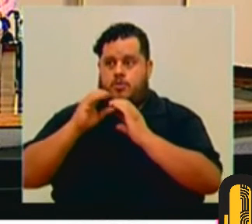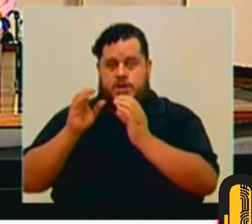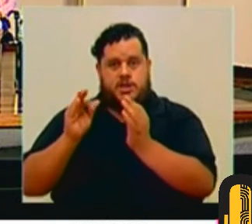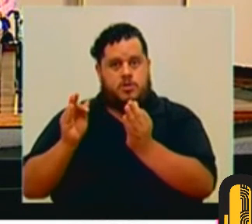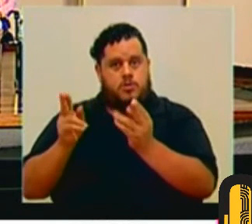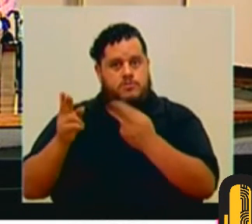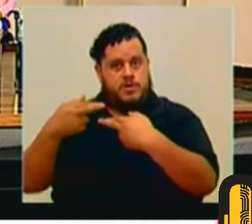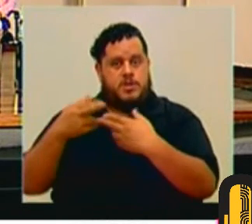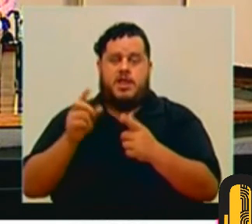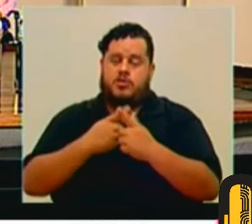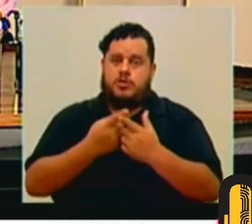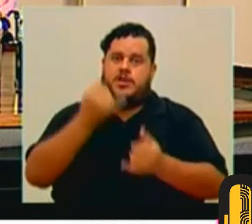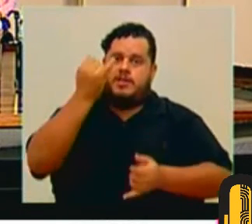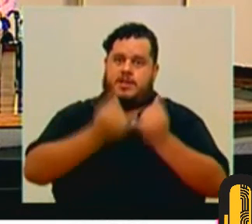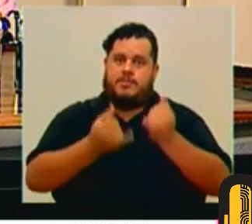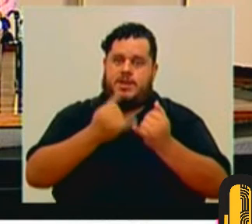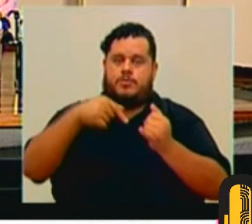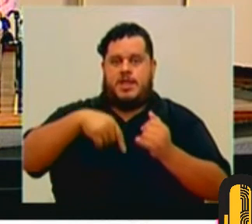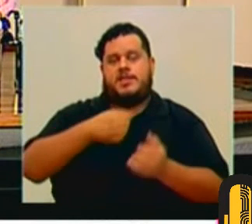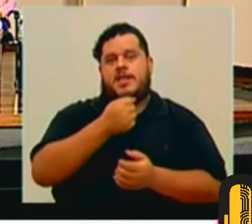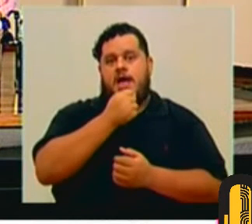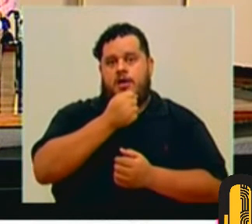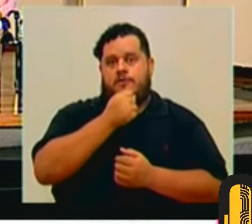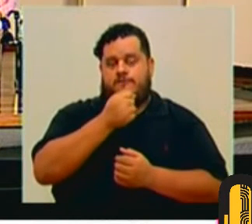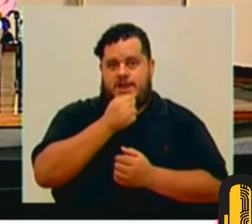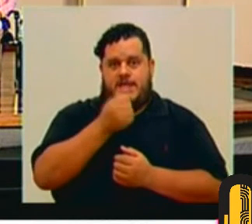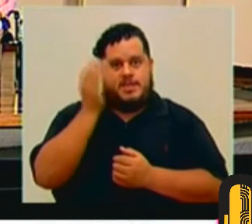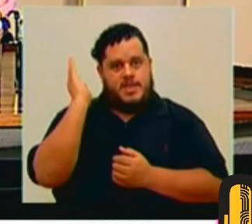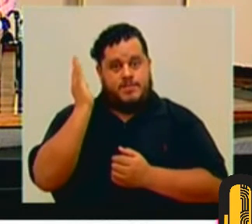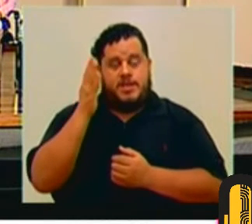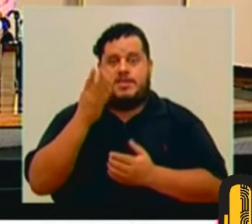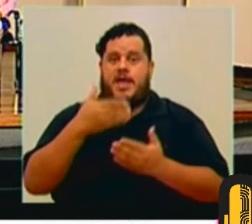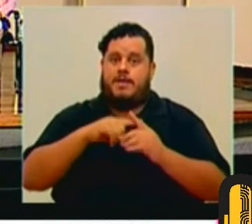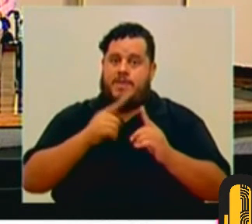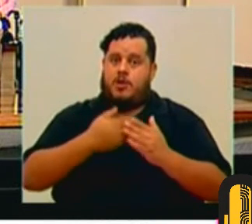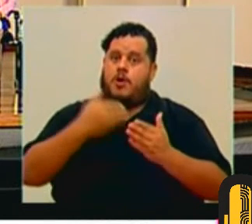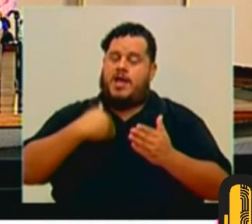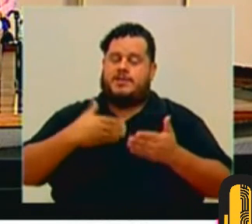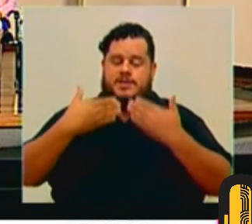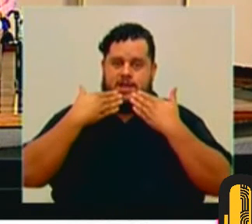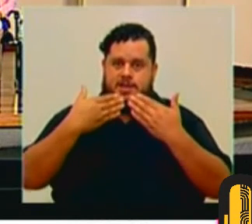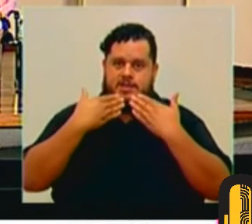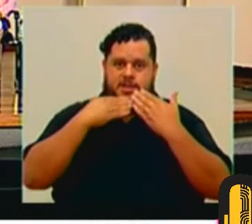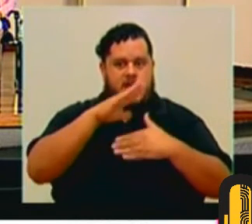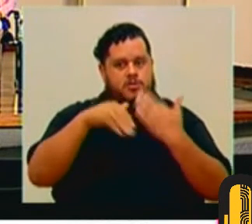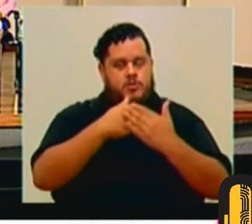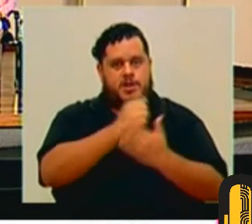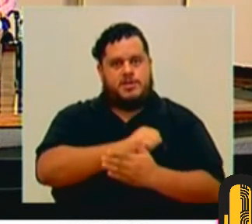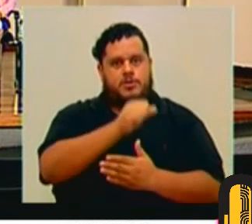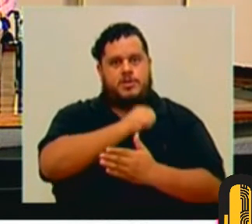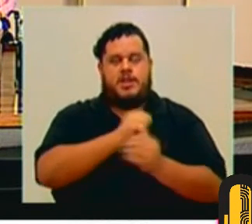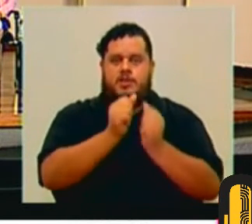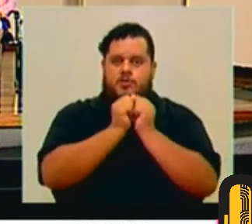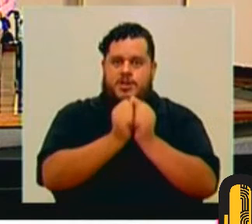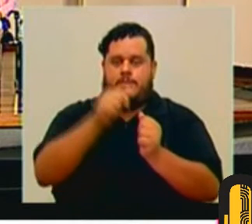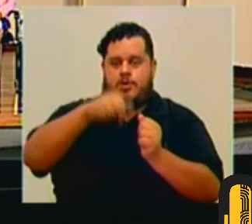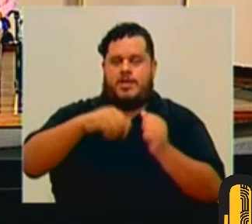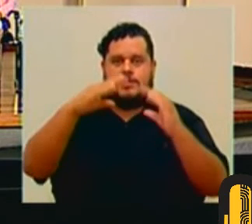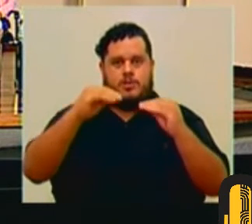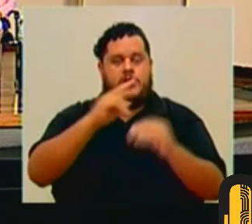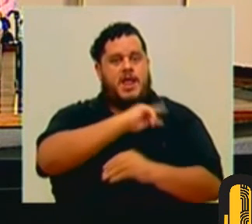por concluida esta conferencia de prensa, no sin antes agradecerle a las autoridades que nos acompañaron esta tarde: